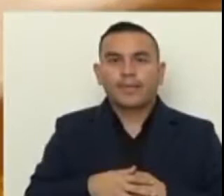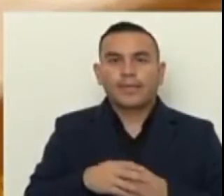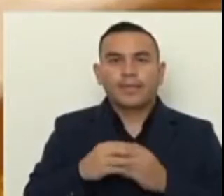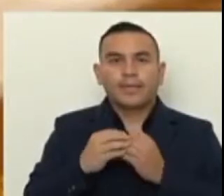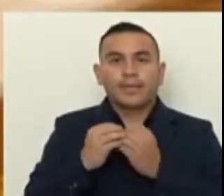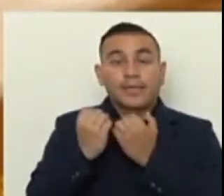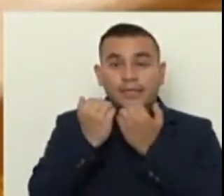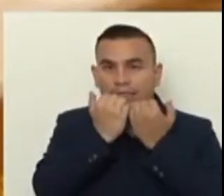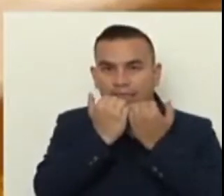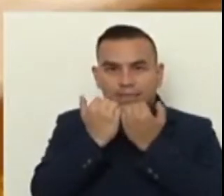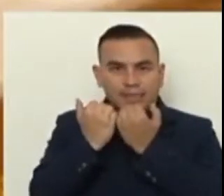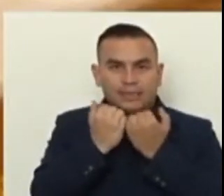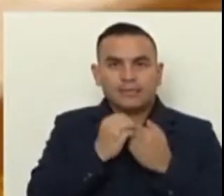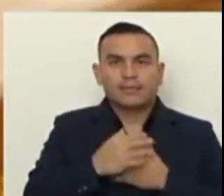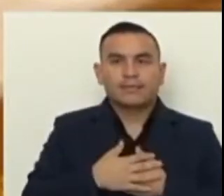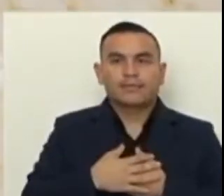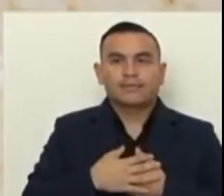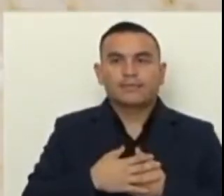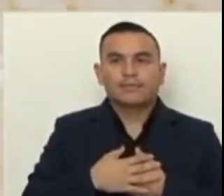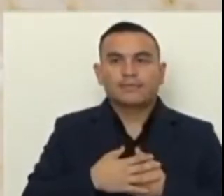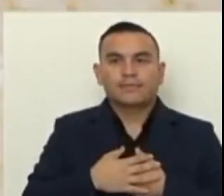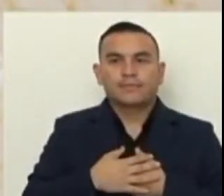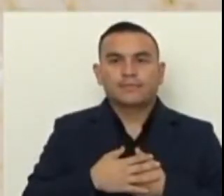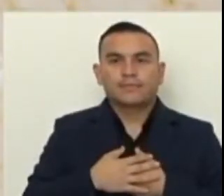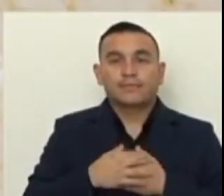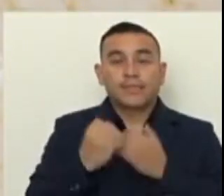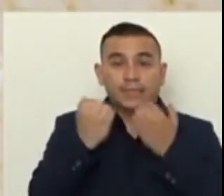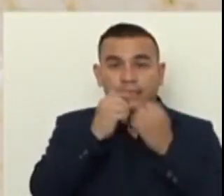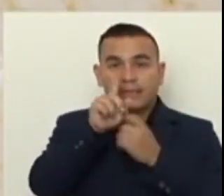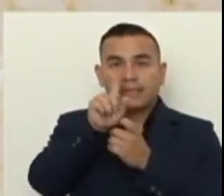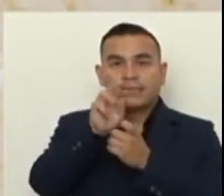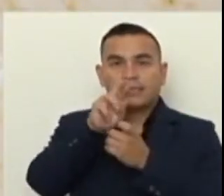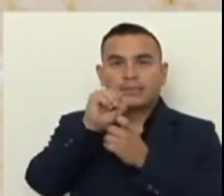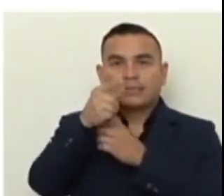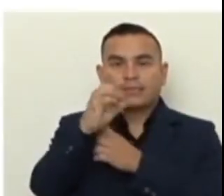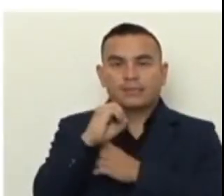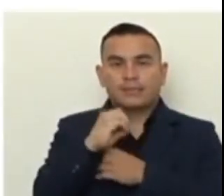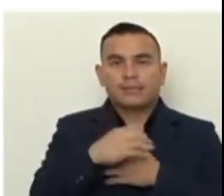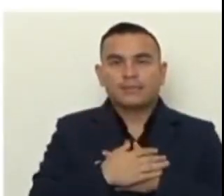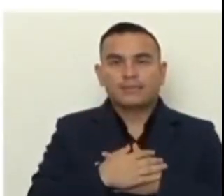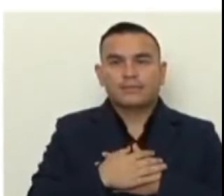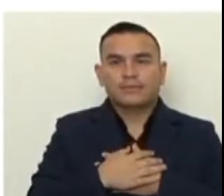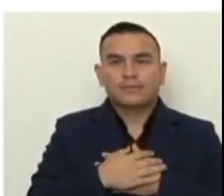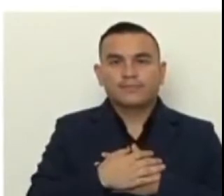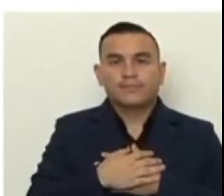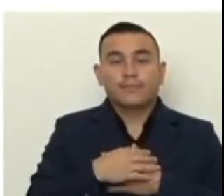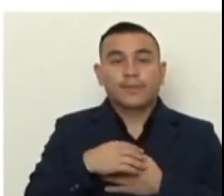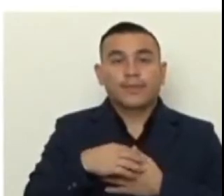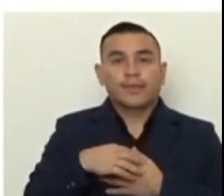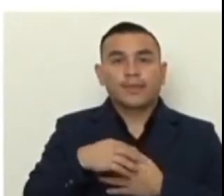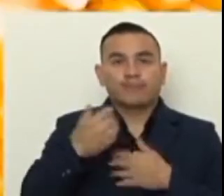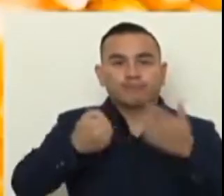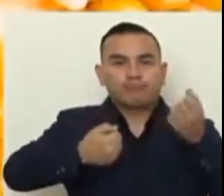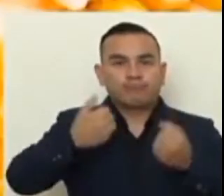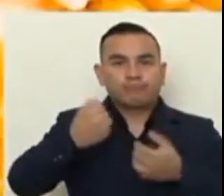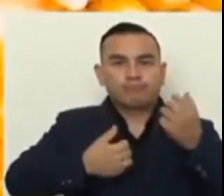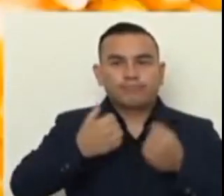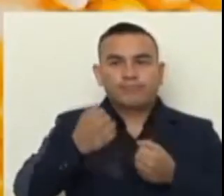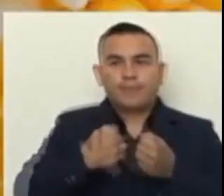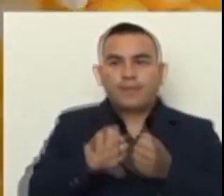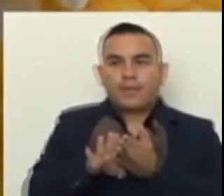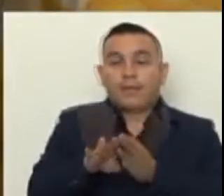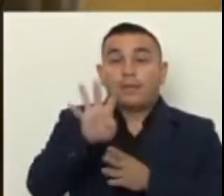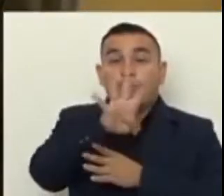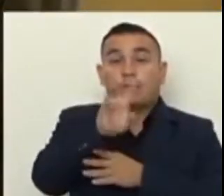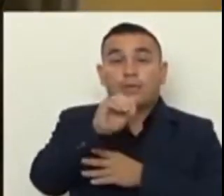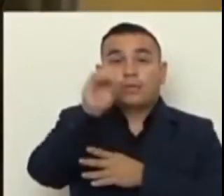Muchos otros de los productos que se mencionan también ya pagan 0% de arancel. Entonces, tampoco